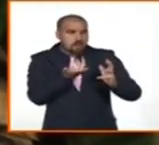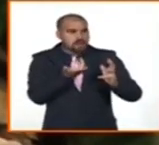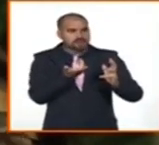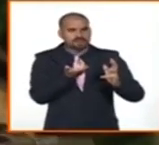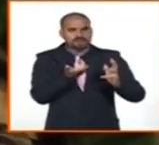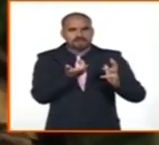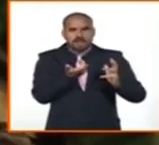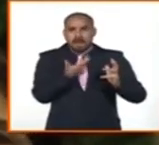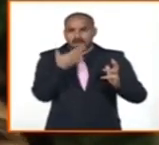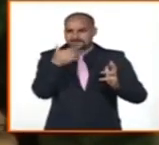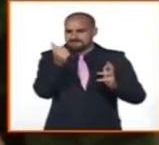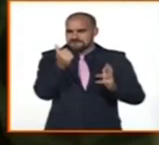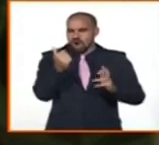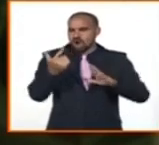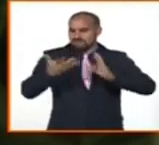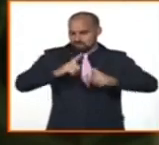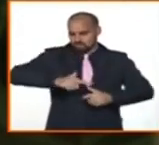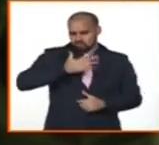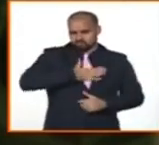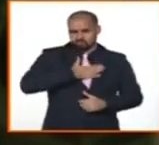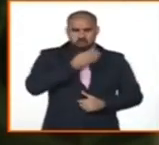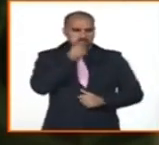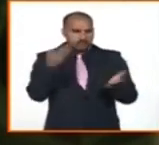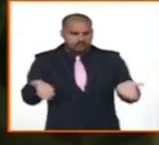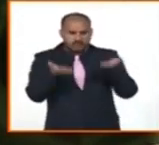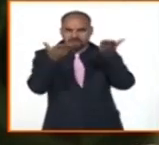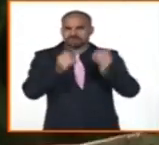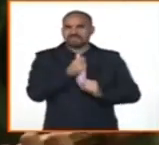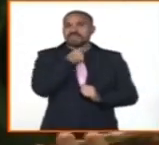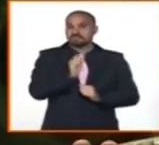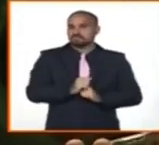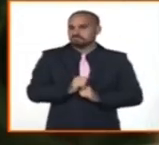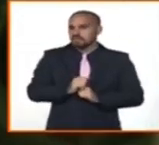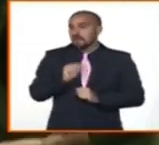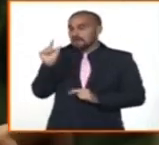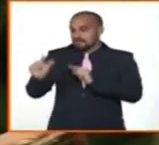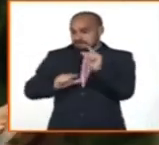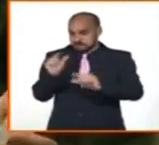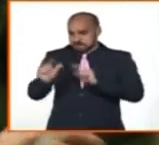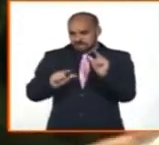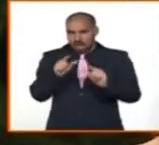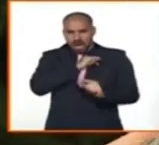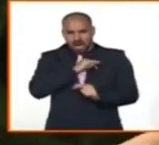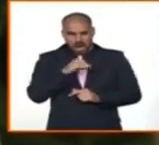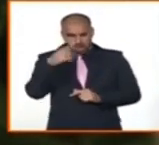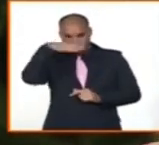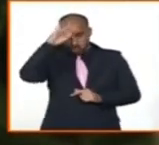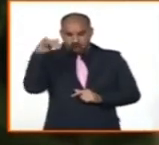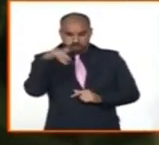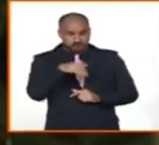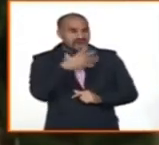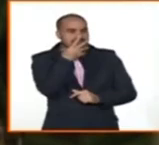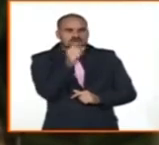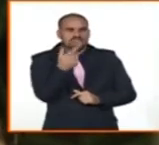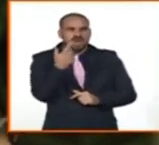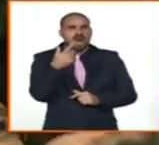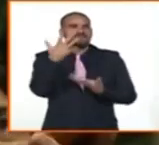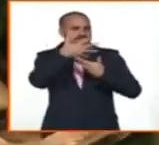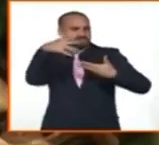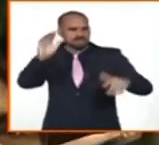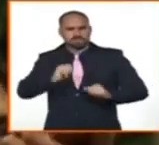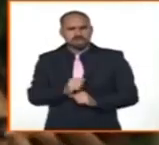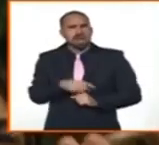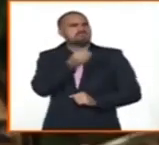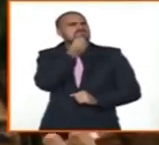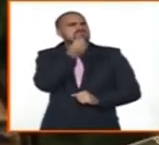fuerza. Cuando la gente quiere acceder a Cuba porque le gusta el ballet y le importa, si me permitís, un bledo la revolución,